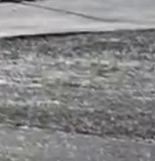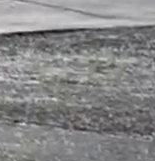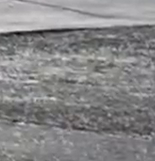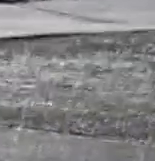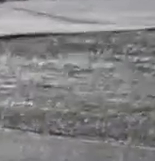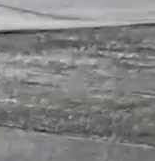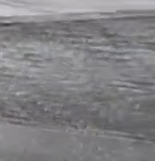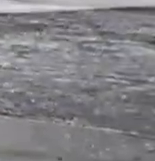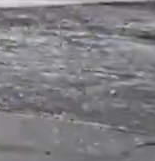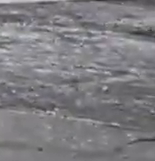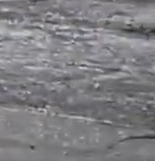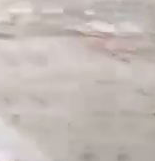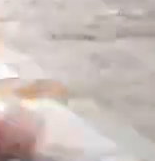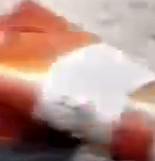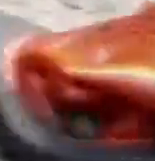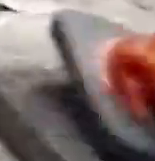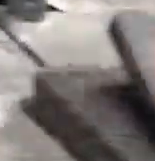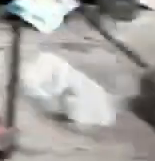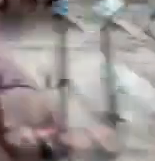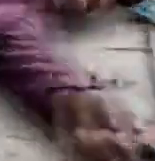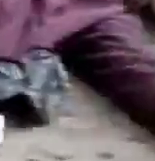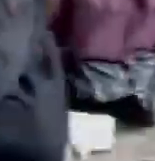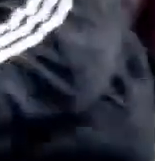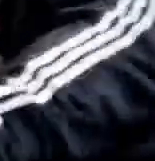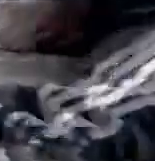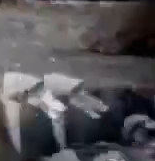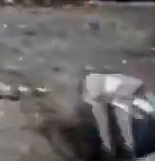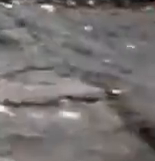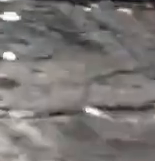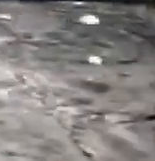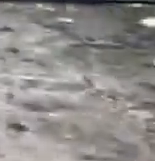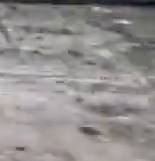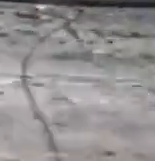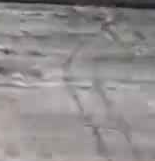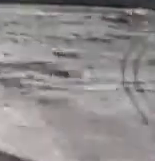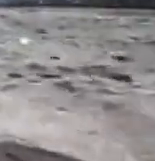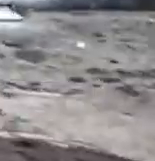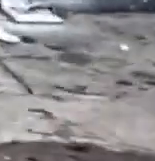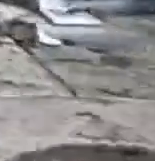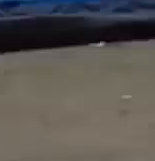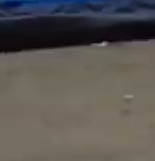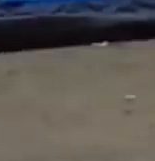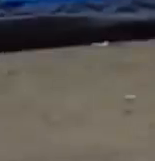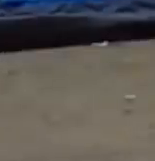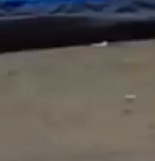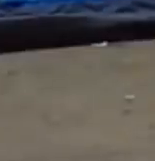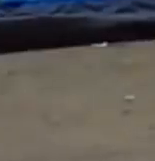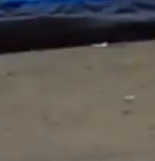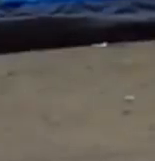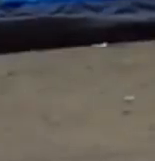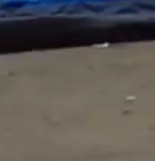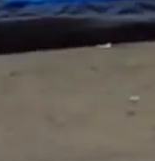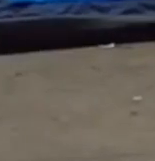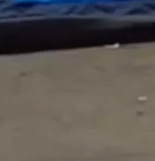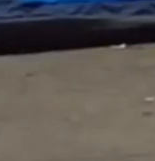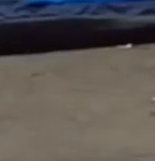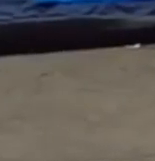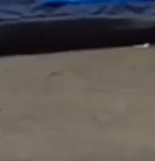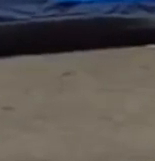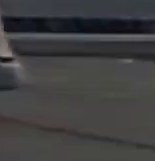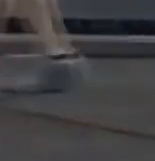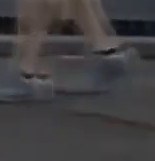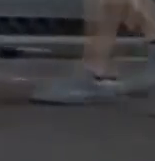El fentanilo te engancha desde la primera vez. Esclaviza tu mente y tu cuerpo. No destruyas tu vida. El fentanilo mata. No